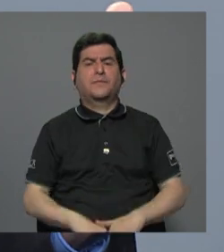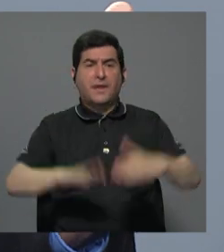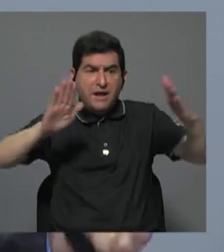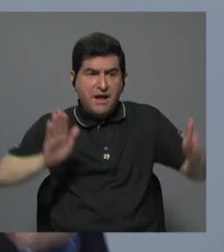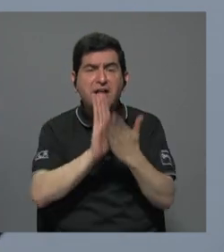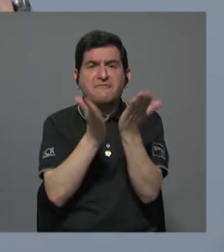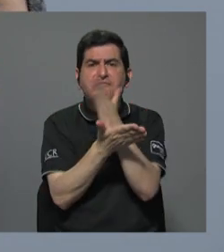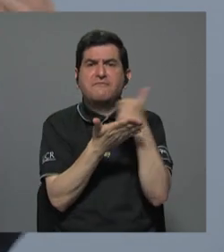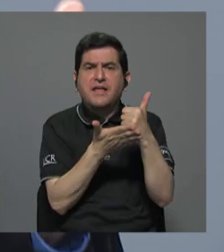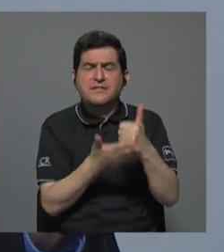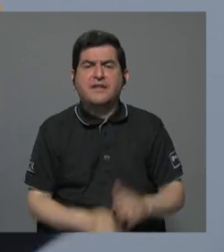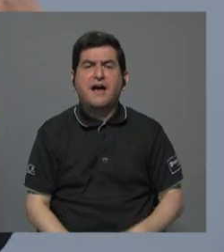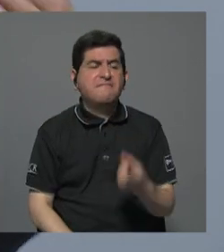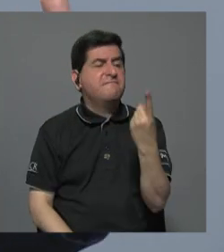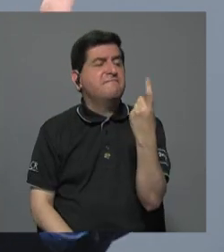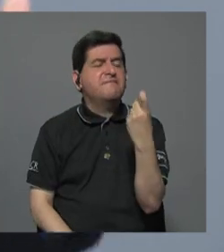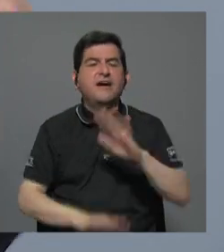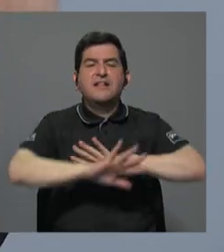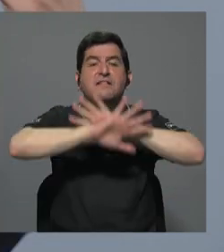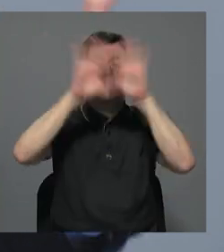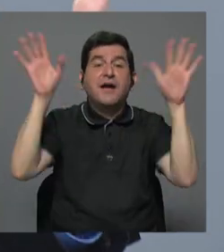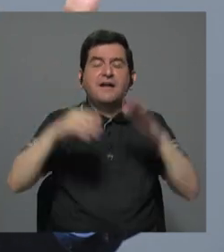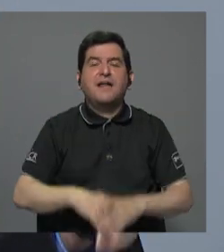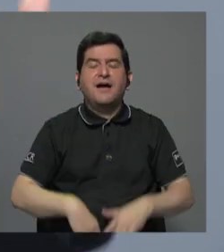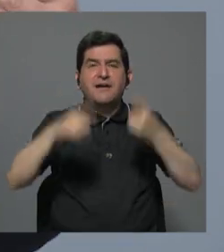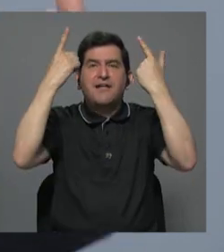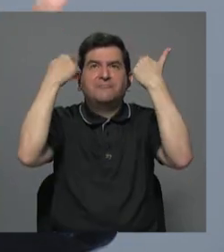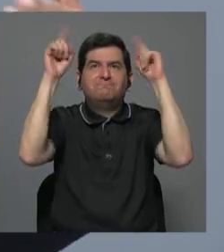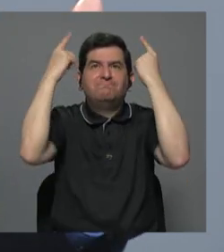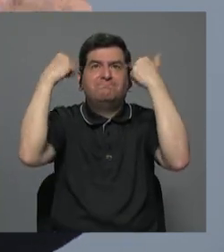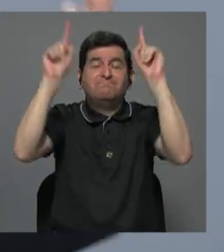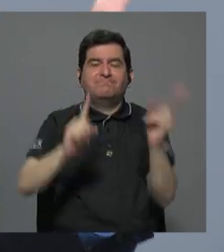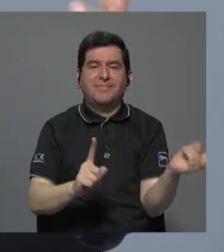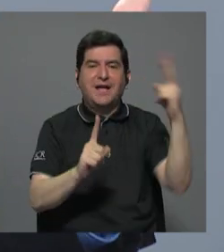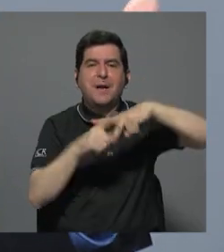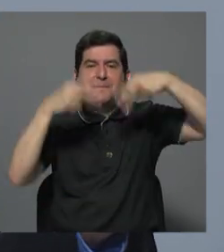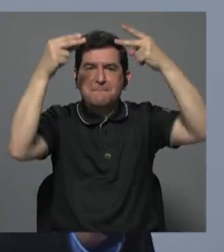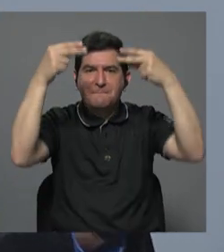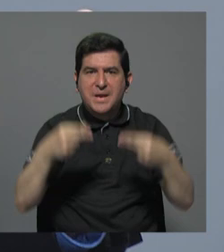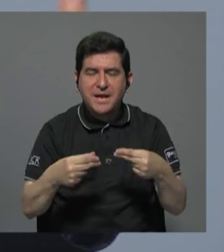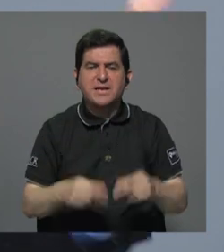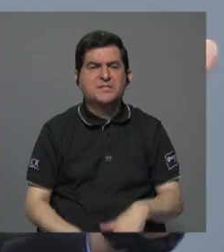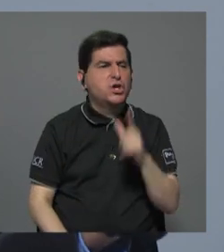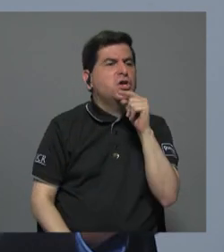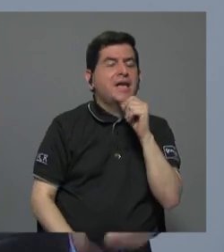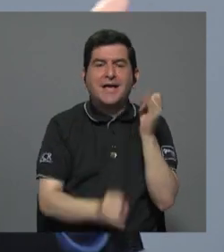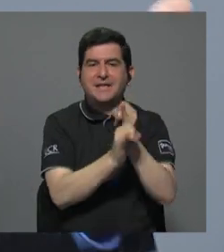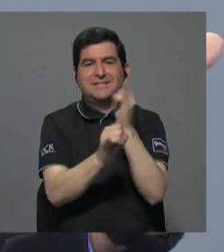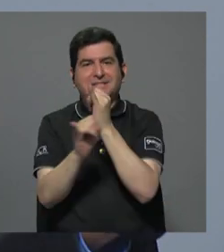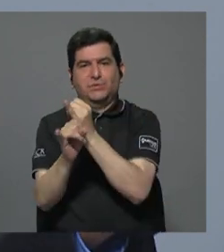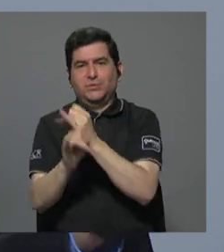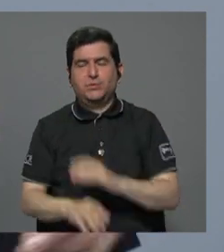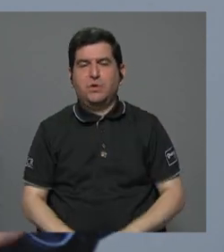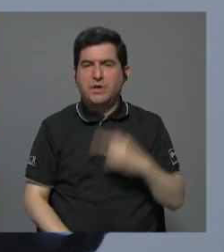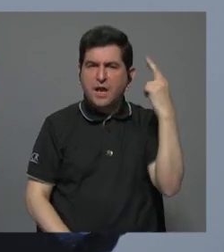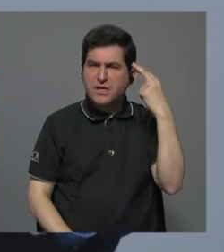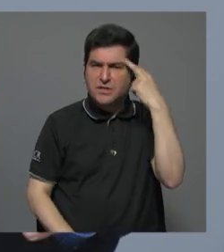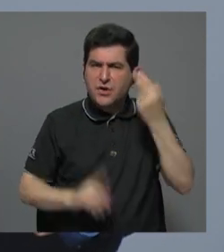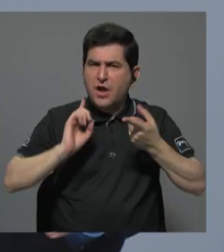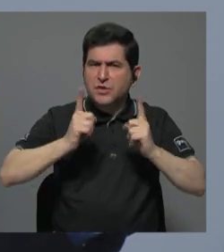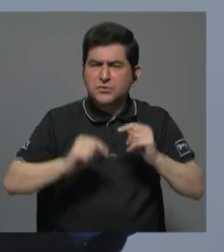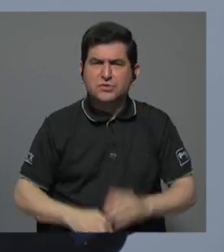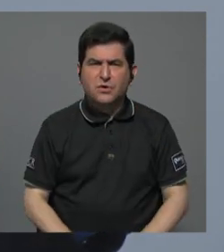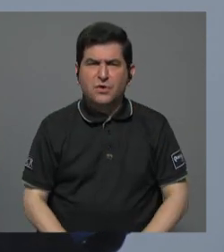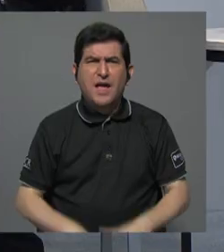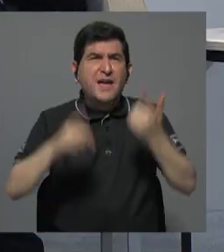enfrenta a algo que es la falta clara de eficiencia en la ejecución de presupuestos por parte de las instituciones por qué razón porque eso se